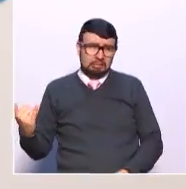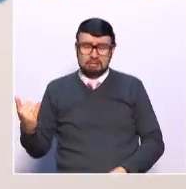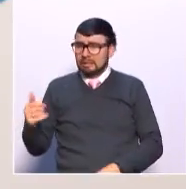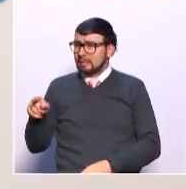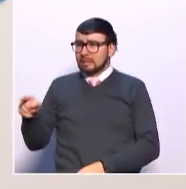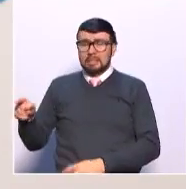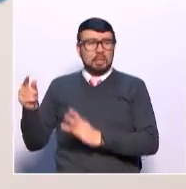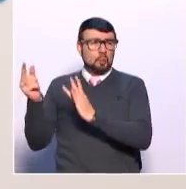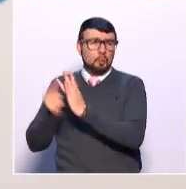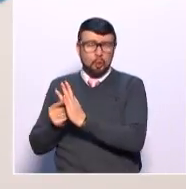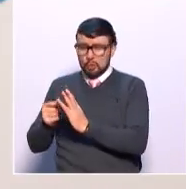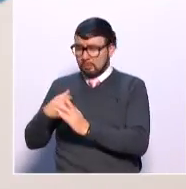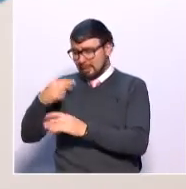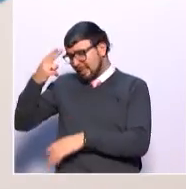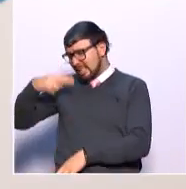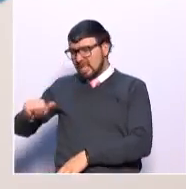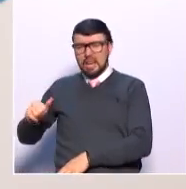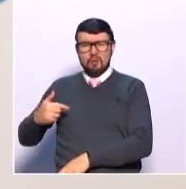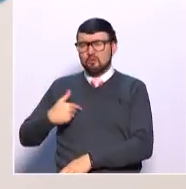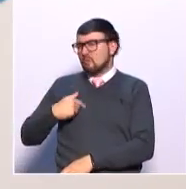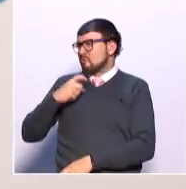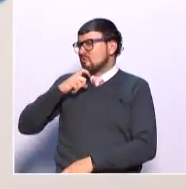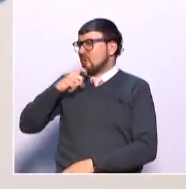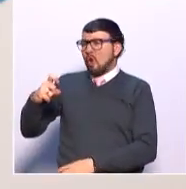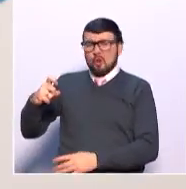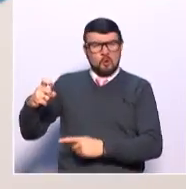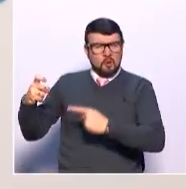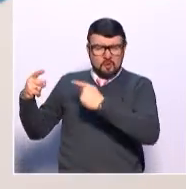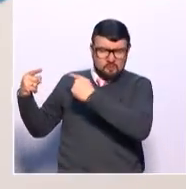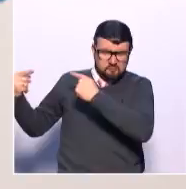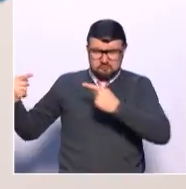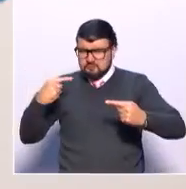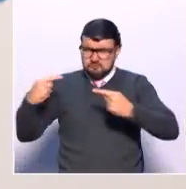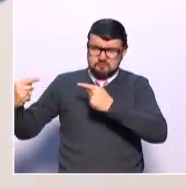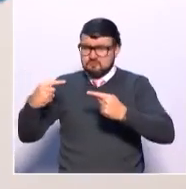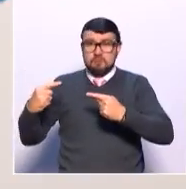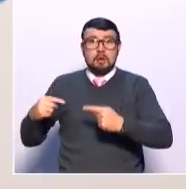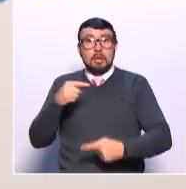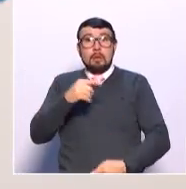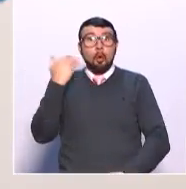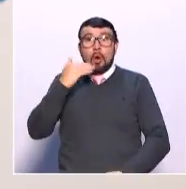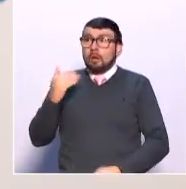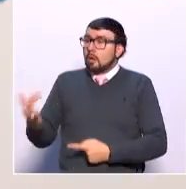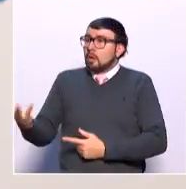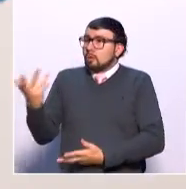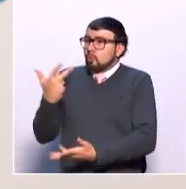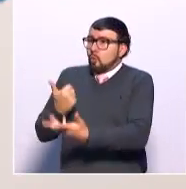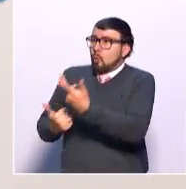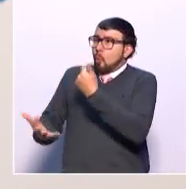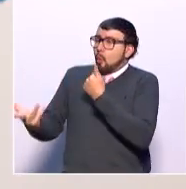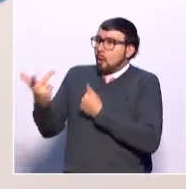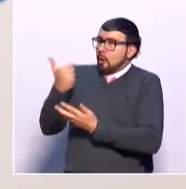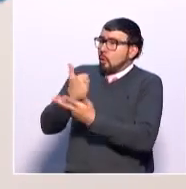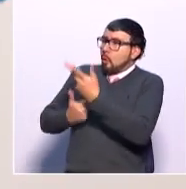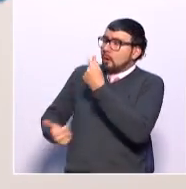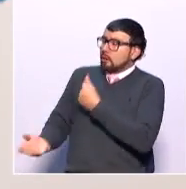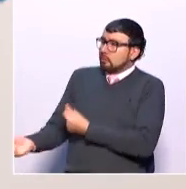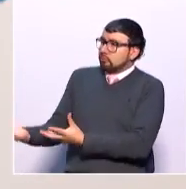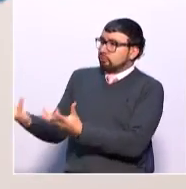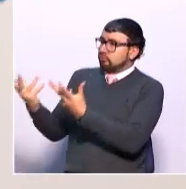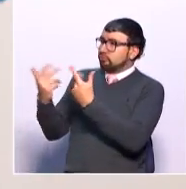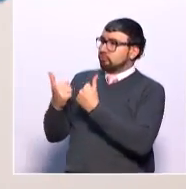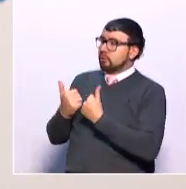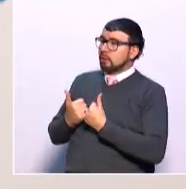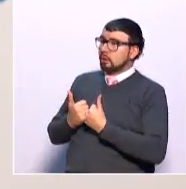yo no lo puedo ver porque yo lo odio porque mi hija porque esto estoy y esa señora empezó a comentar una cosa impresionante de tipo emocional